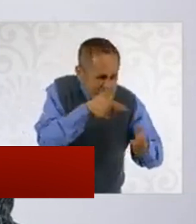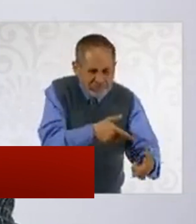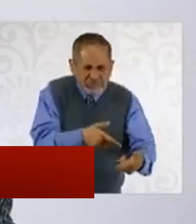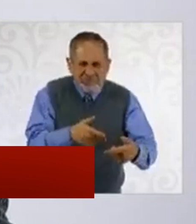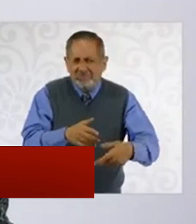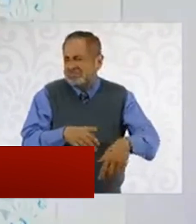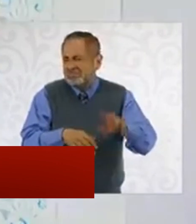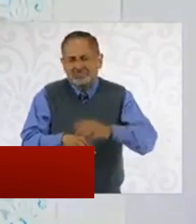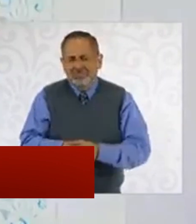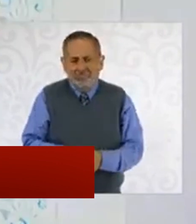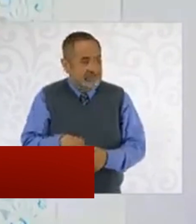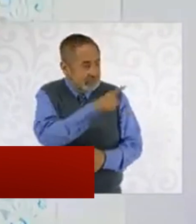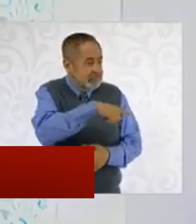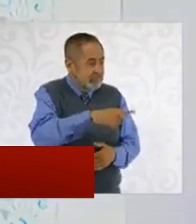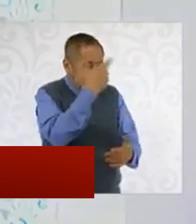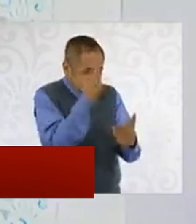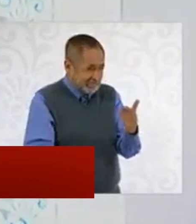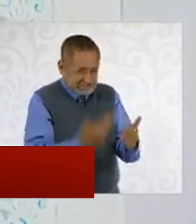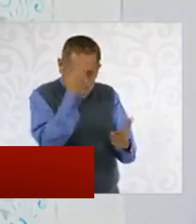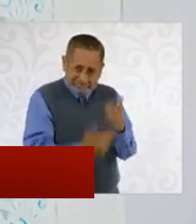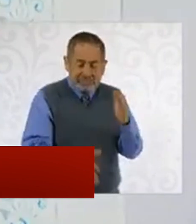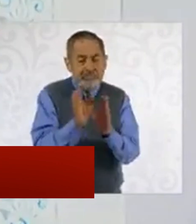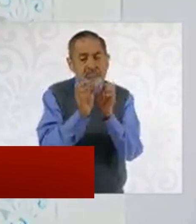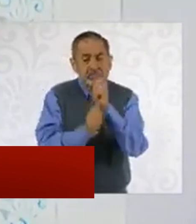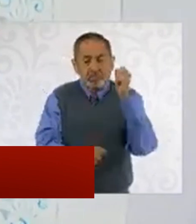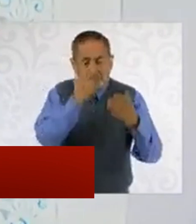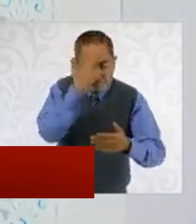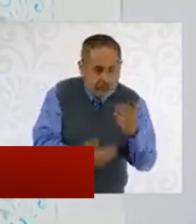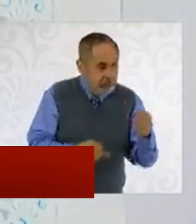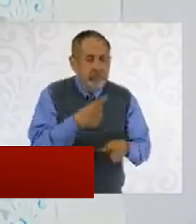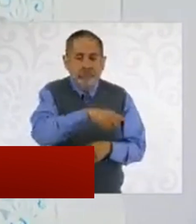Por más que estén violando ellos la Constitución, que es lo que